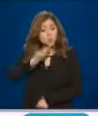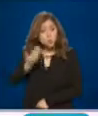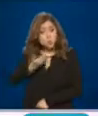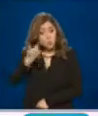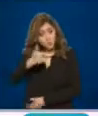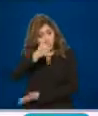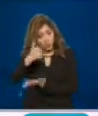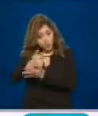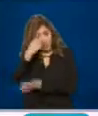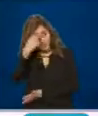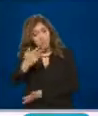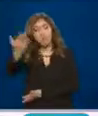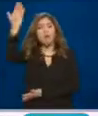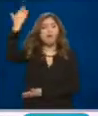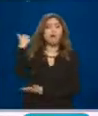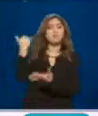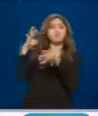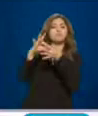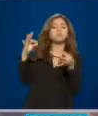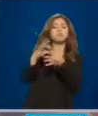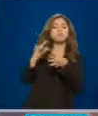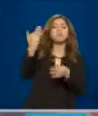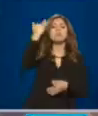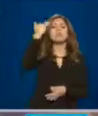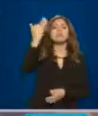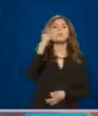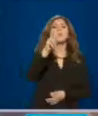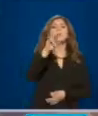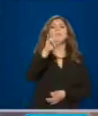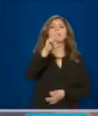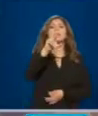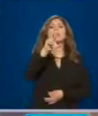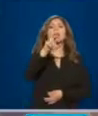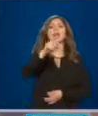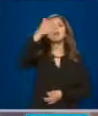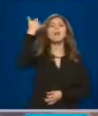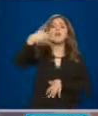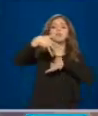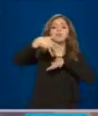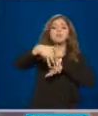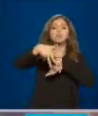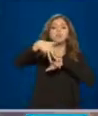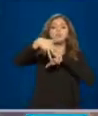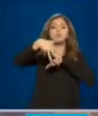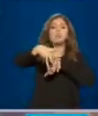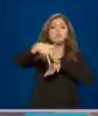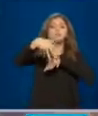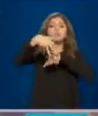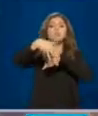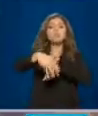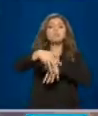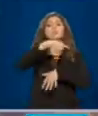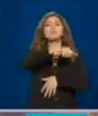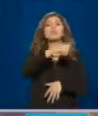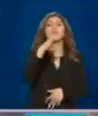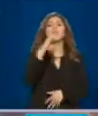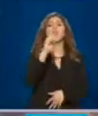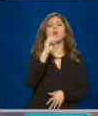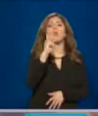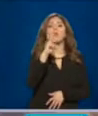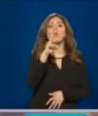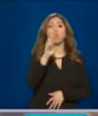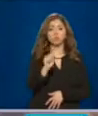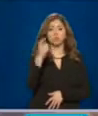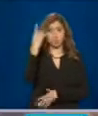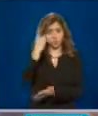muchos relatos de la época virreinal de la procesión de Corpus. Esto siguió siendo una fiesta no solamente